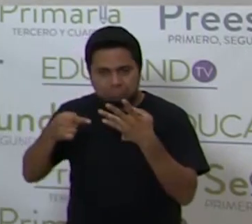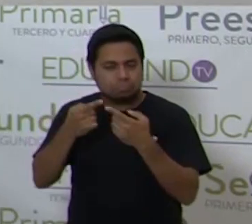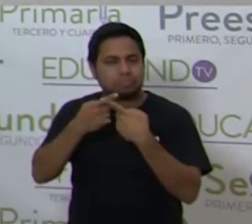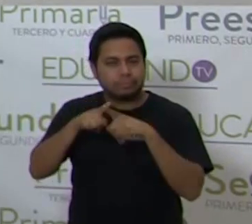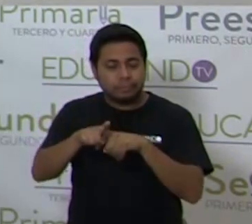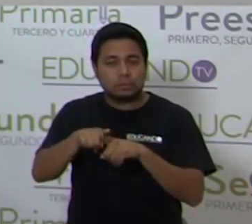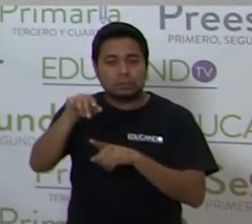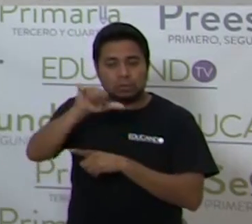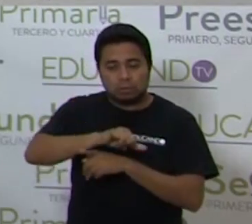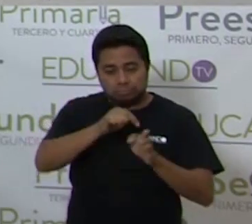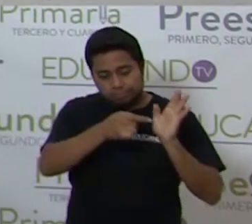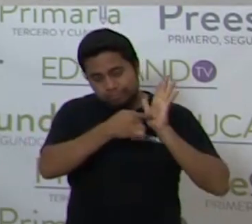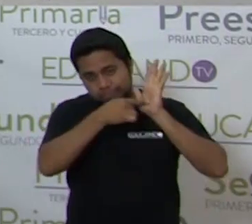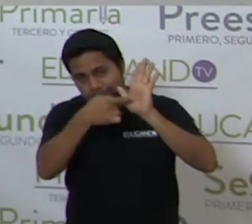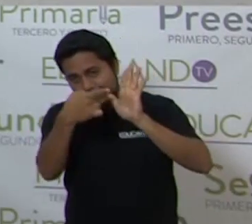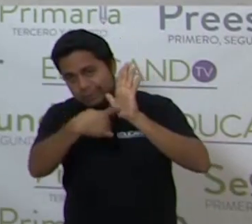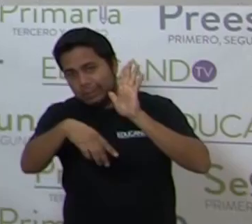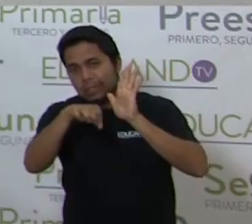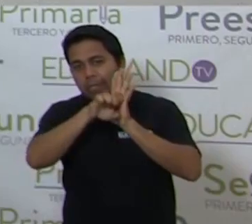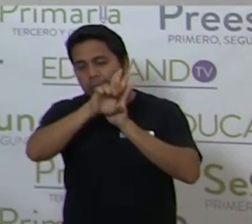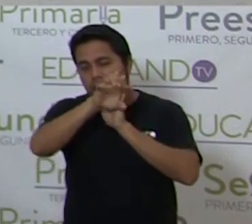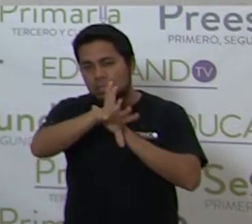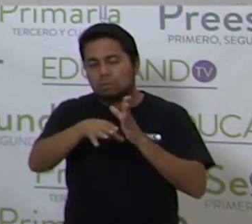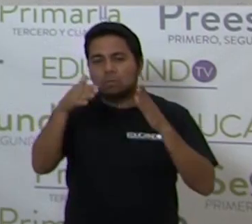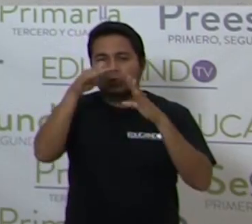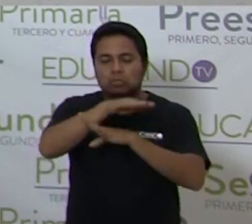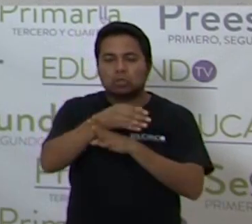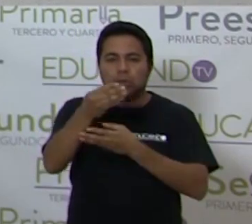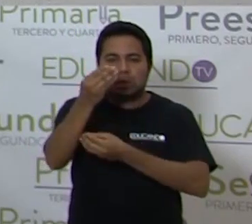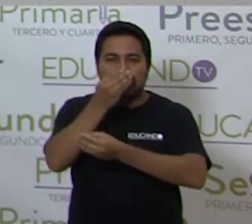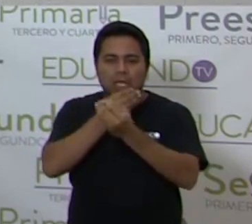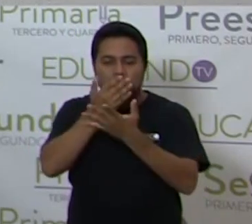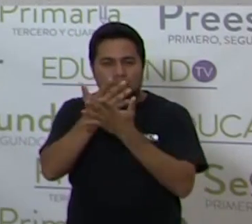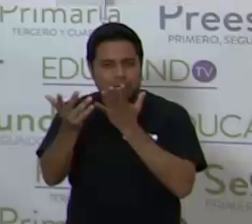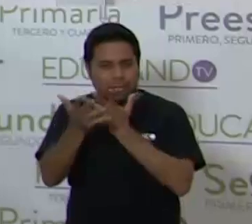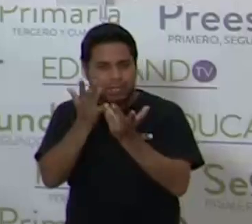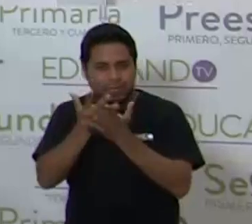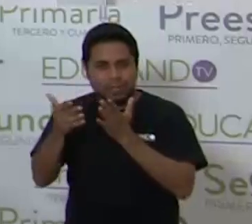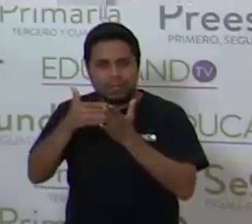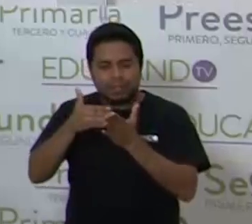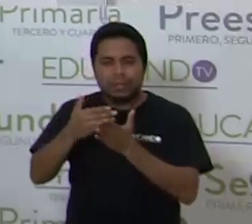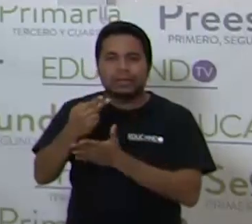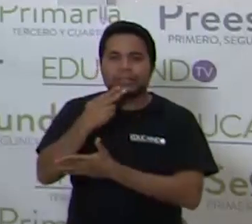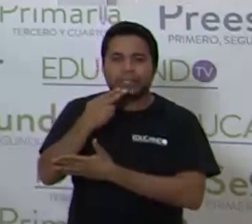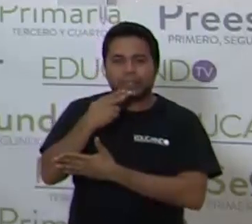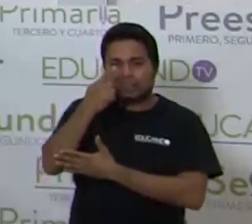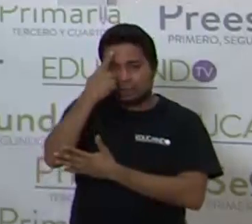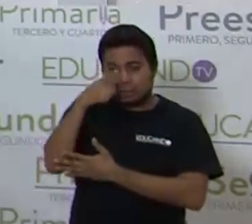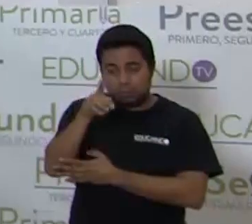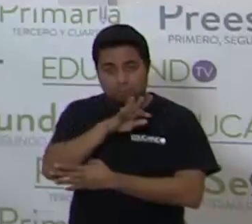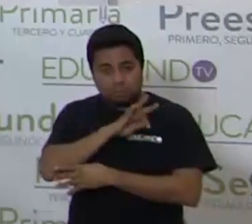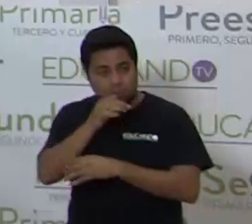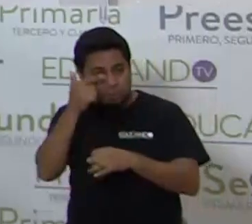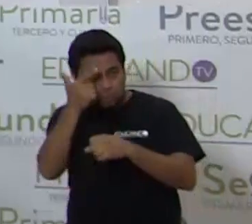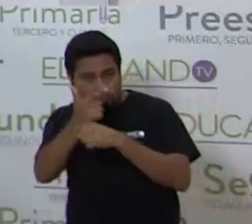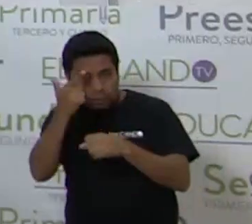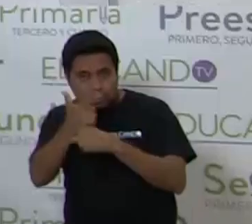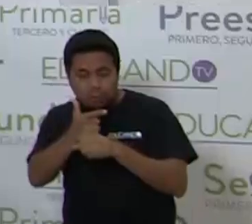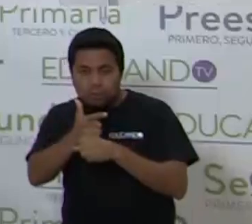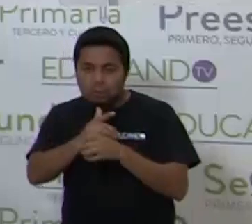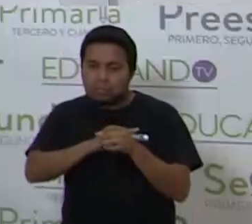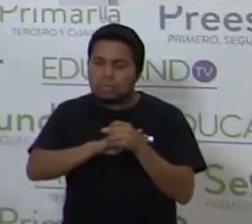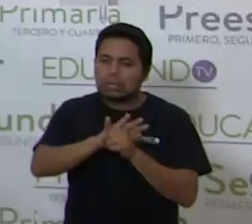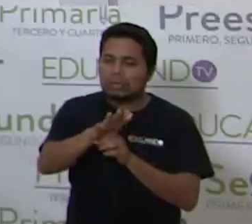te traigo el ejemplo de lo que es una receta de cocina, la cual nos va a servir para poder encontrar de forma